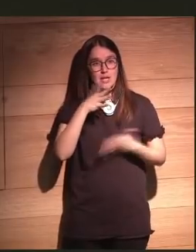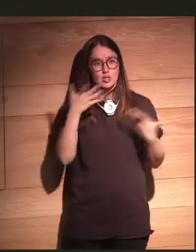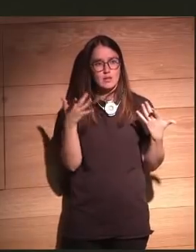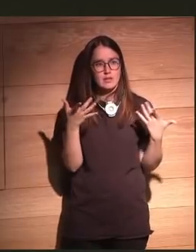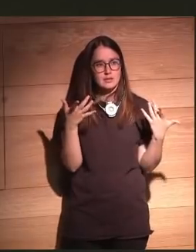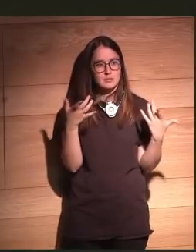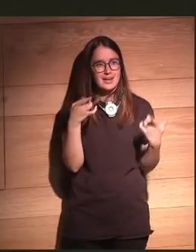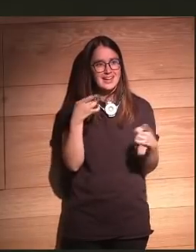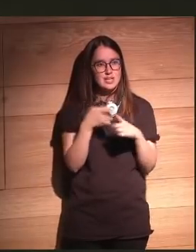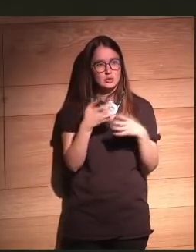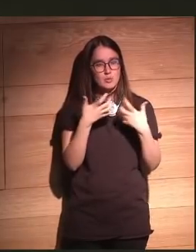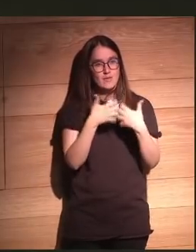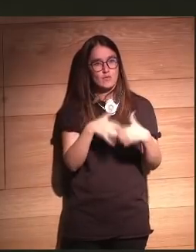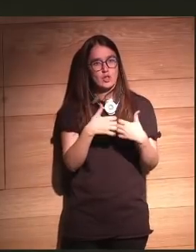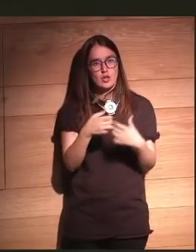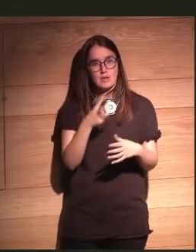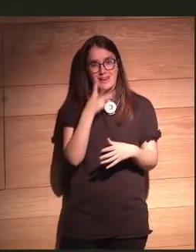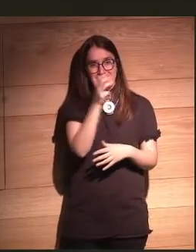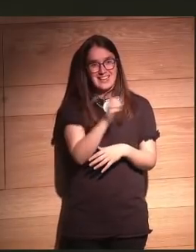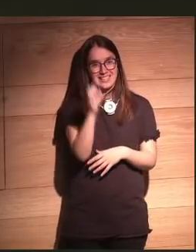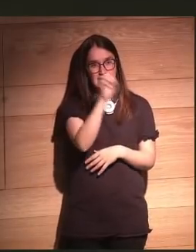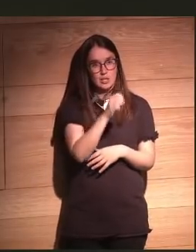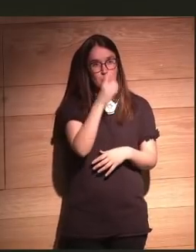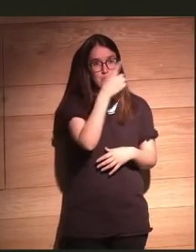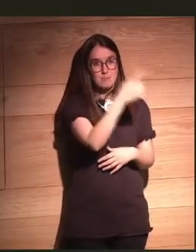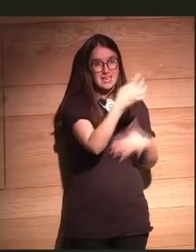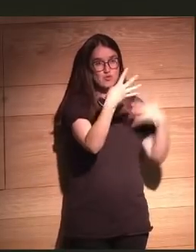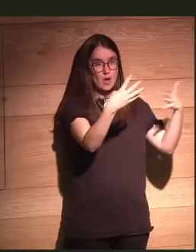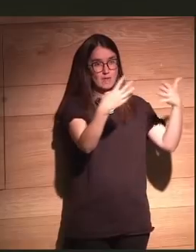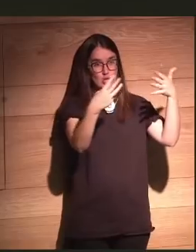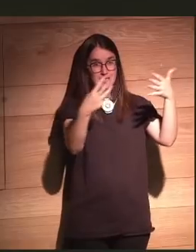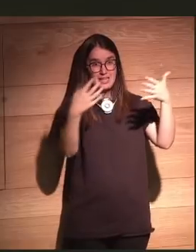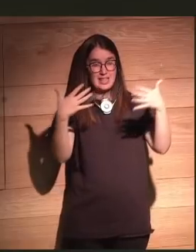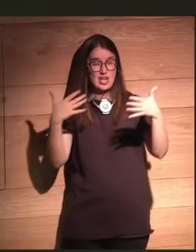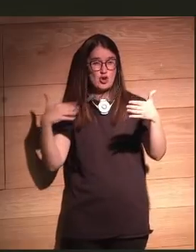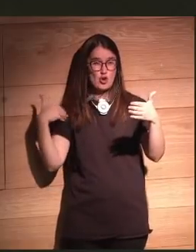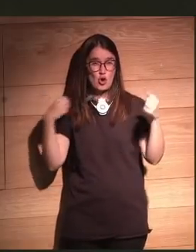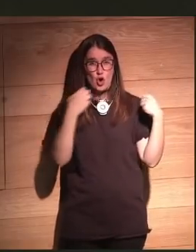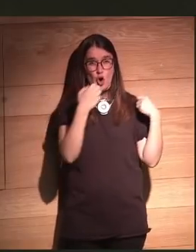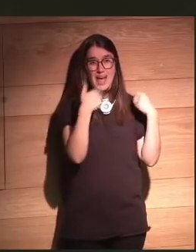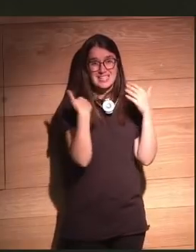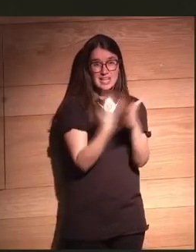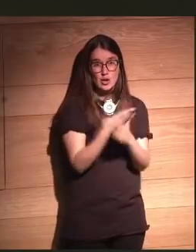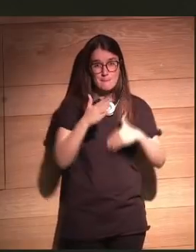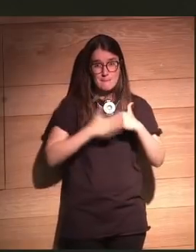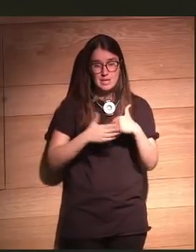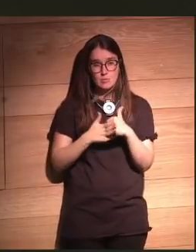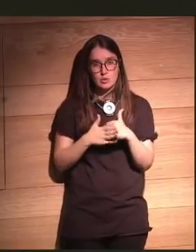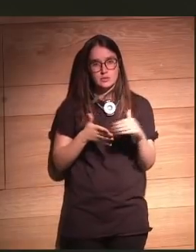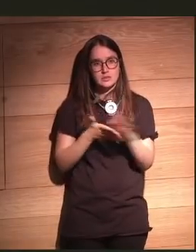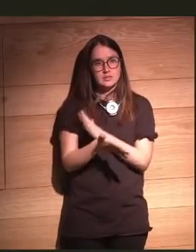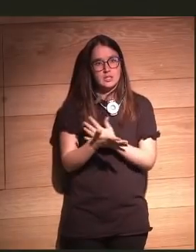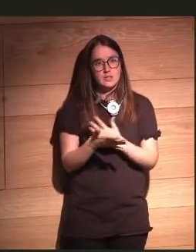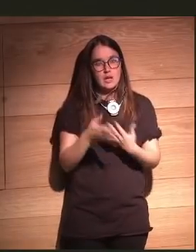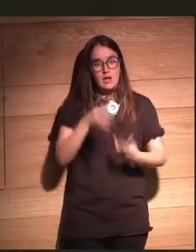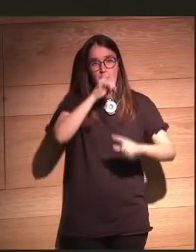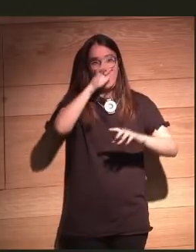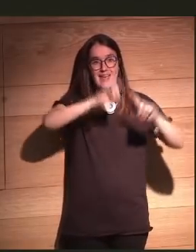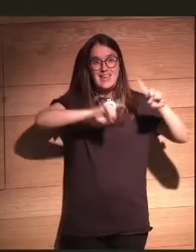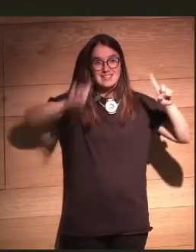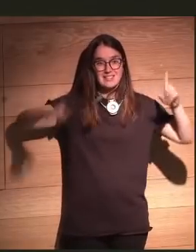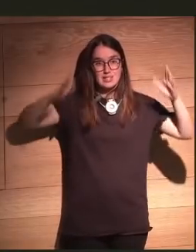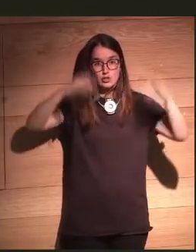esto pueda haber funcionado durante 3 décadas, por lo menos desde 1985, una cosa es que no haya información, no haya estadísticas, y eso es